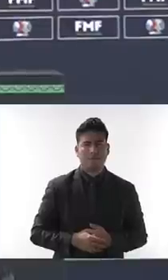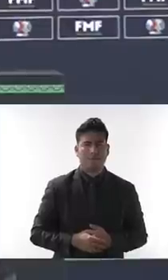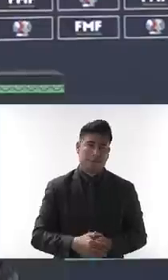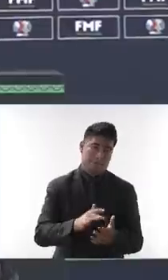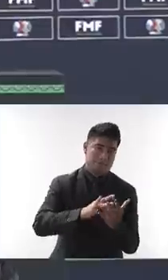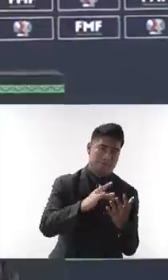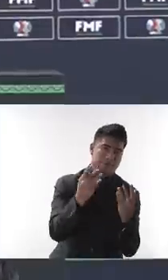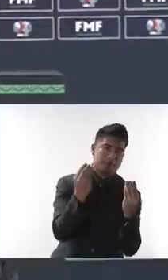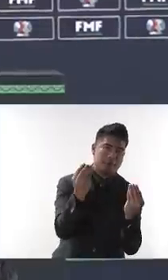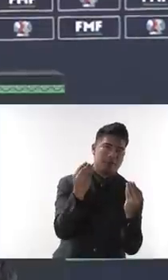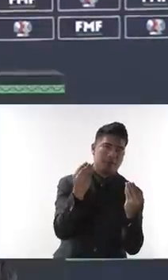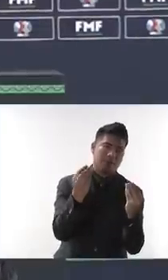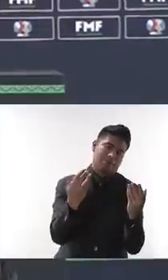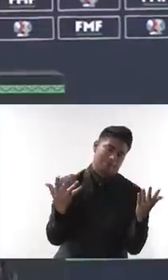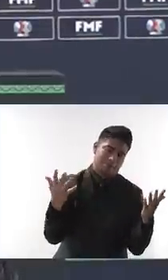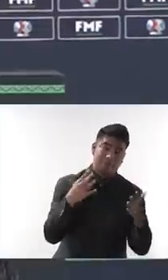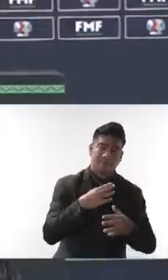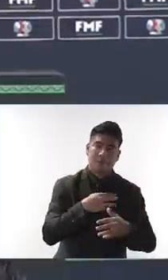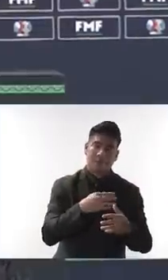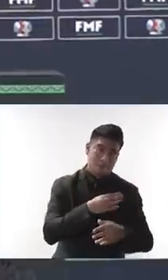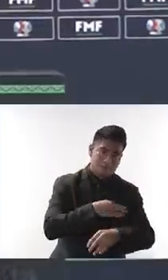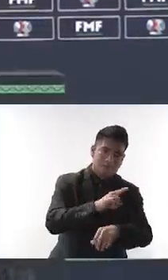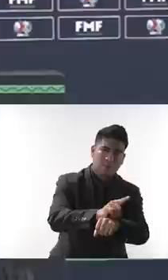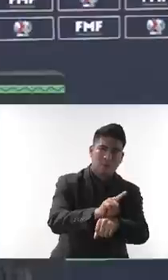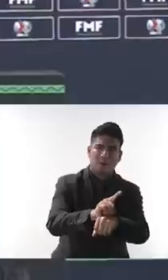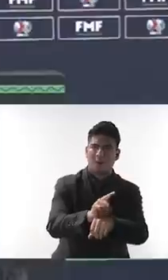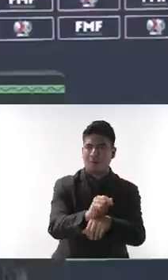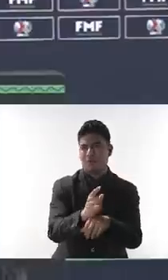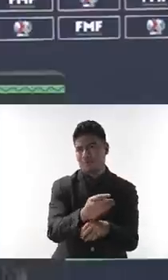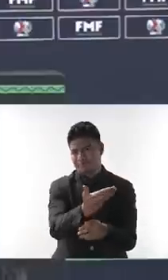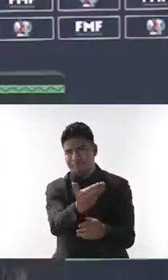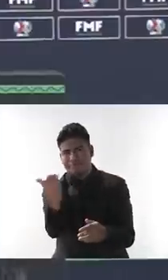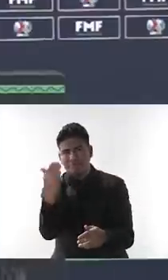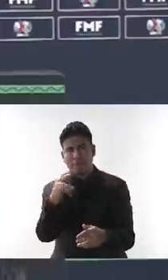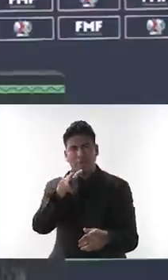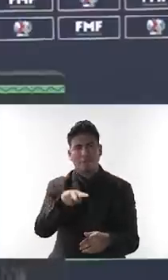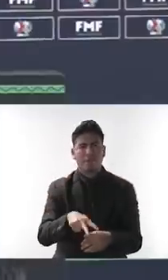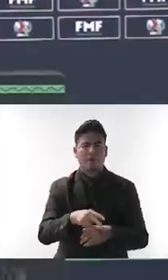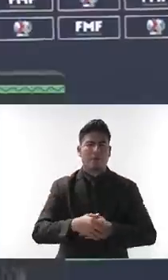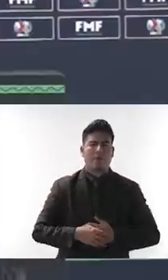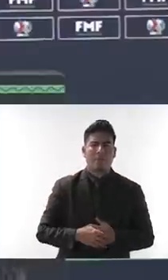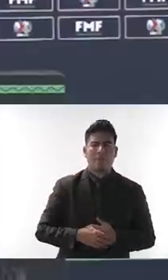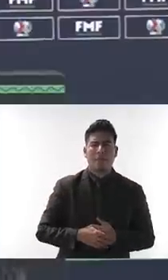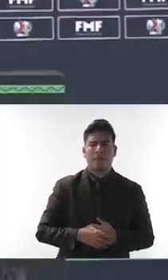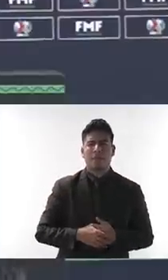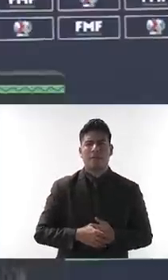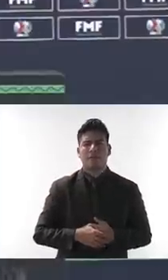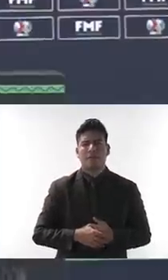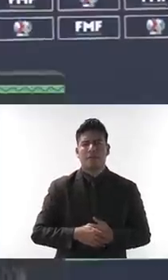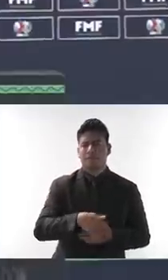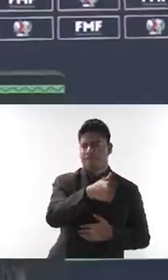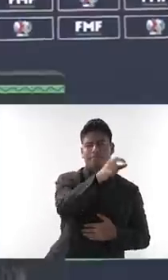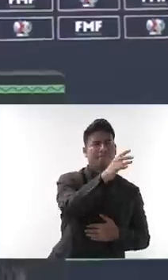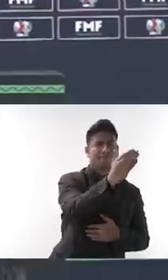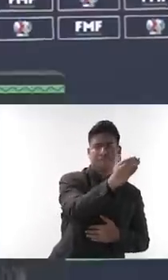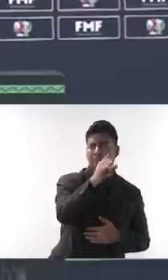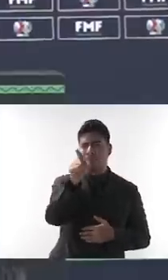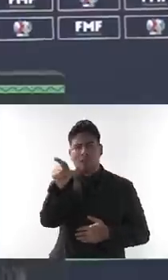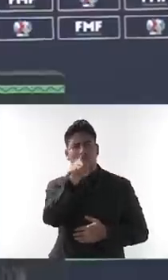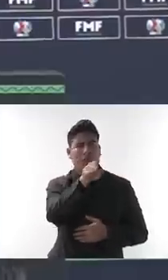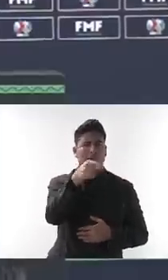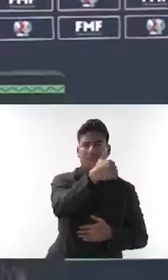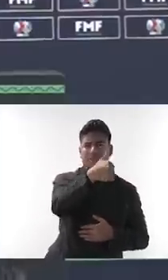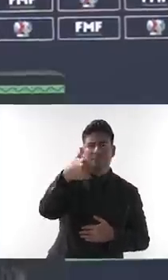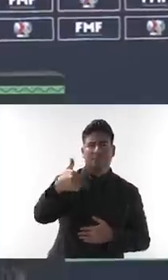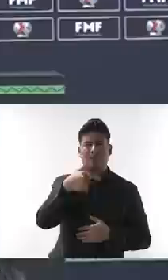Muchas gracias, buenos días Mikel y John. Alejandro Bañanos en vivo para Claro Sports. Una para cada uno. Mikel, creo que